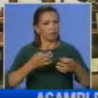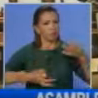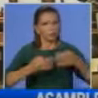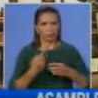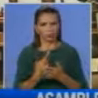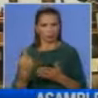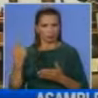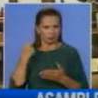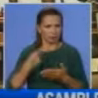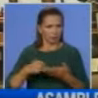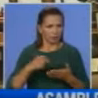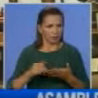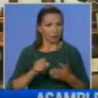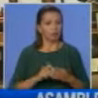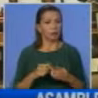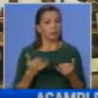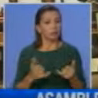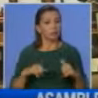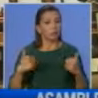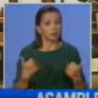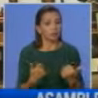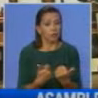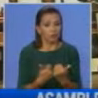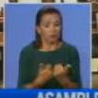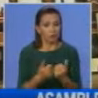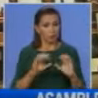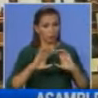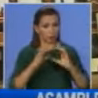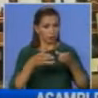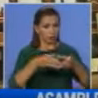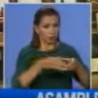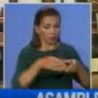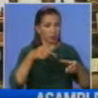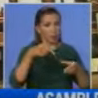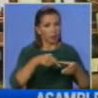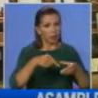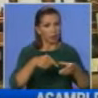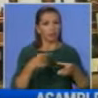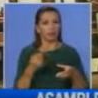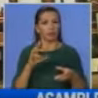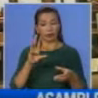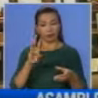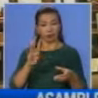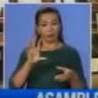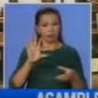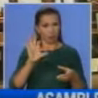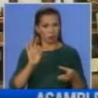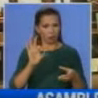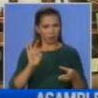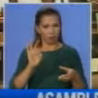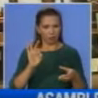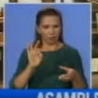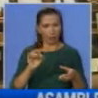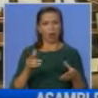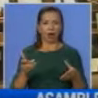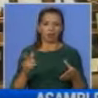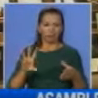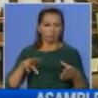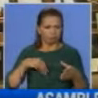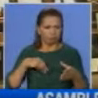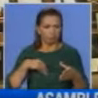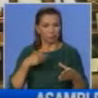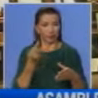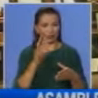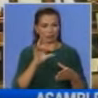momentos. Recordemos que los asambleístas de esa comisión se allanaron a 69 de las 73 objeciones realizadas